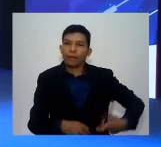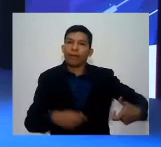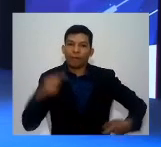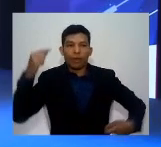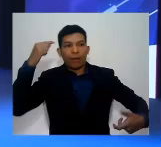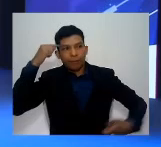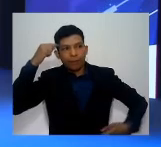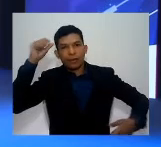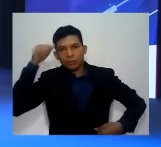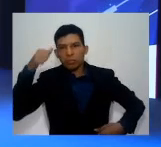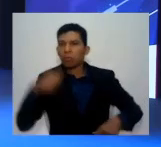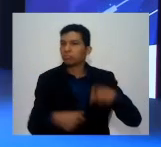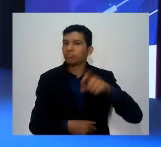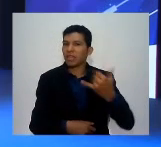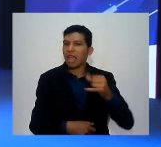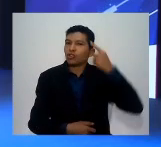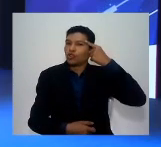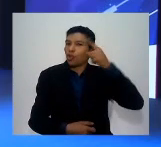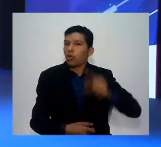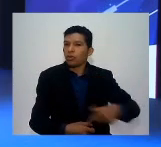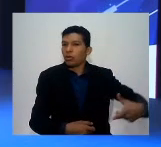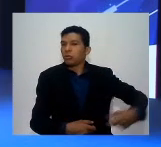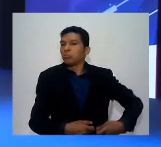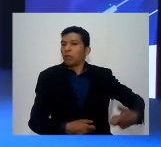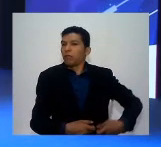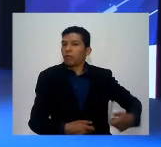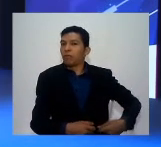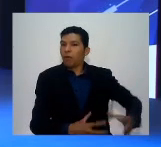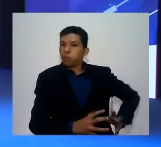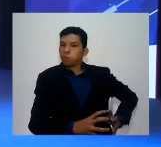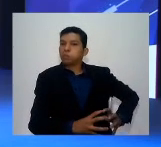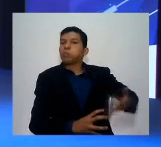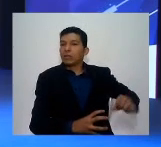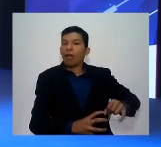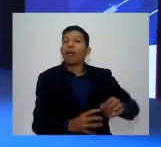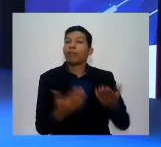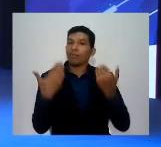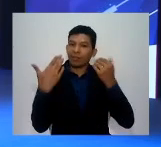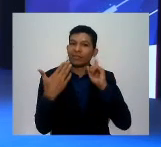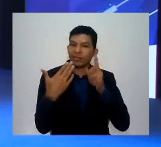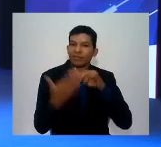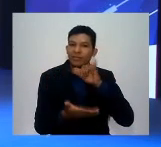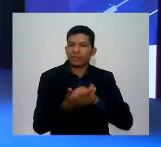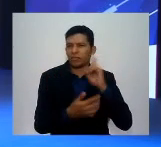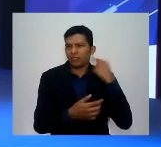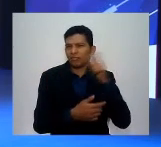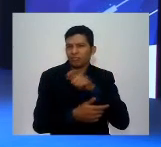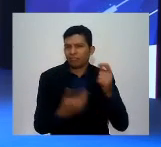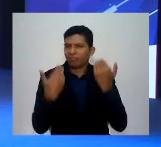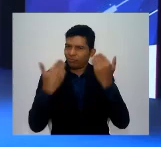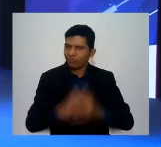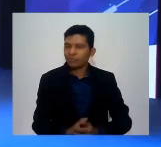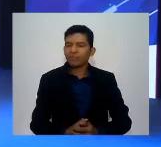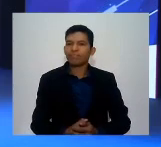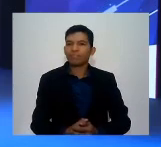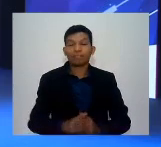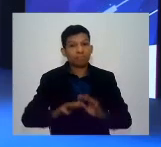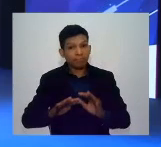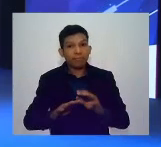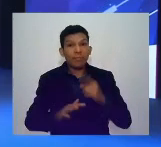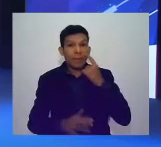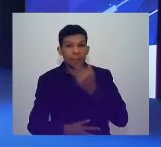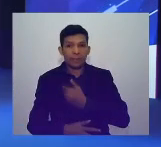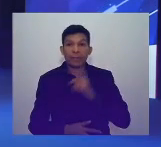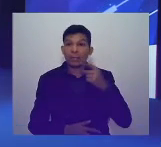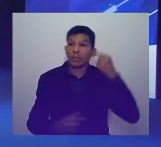también que afectaba el sistema respiratorio, y apareció por ahí en el 2006, creo, Y en esa época también para